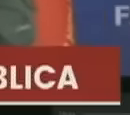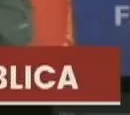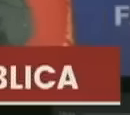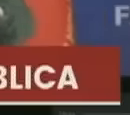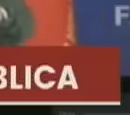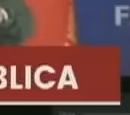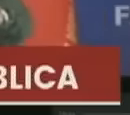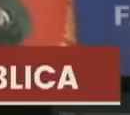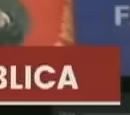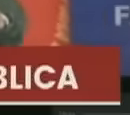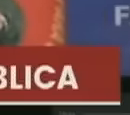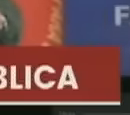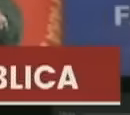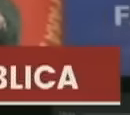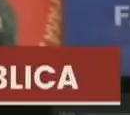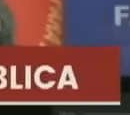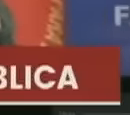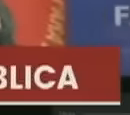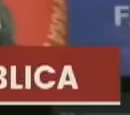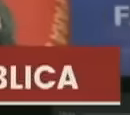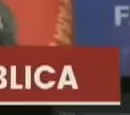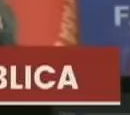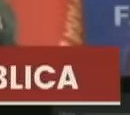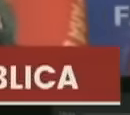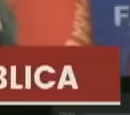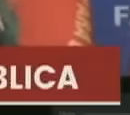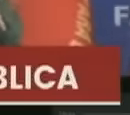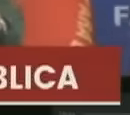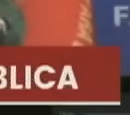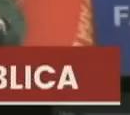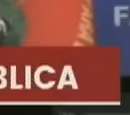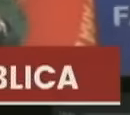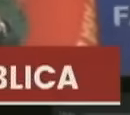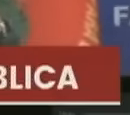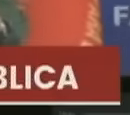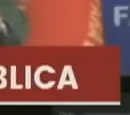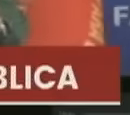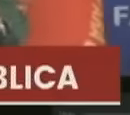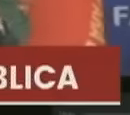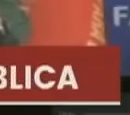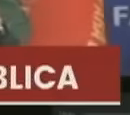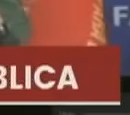veo en televisoras, en encuestas, por televisión y por redes,